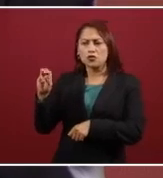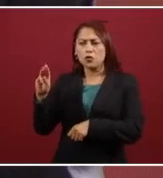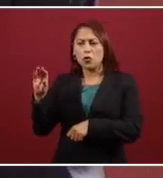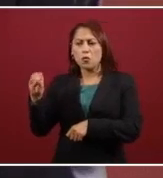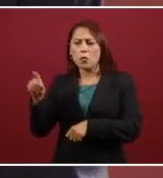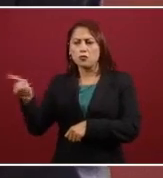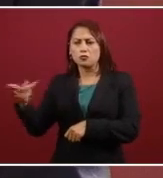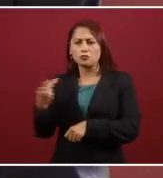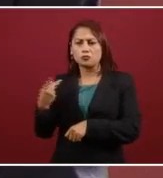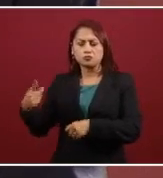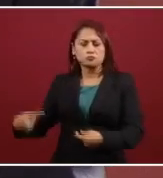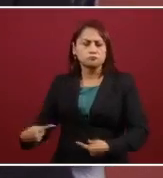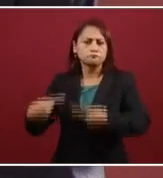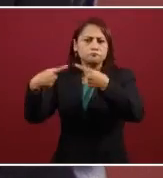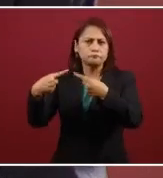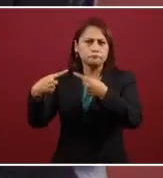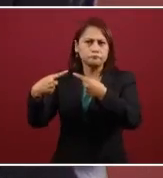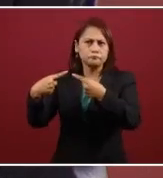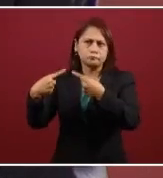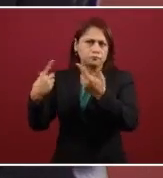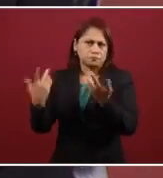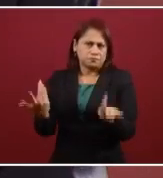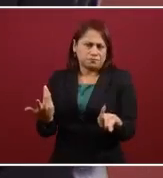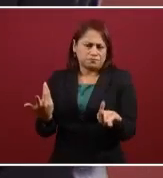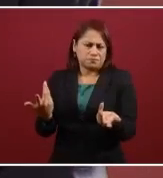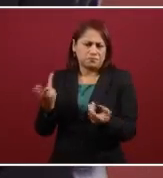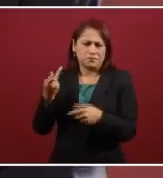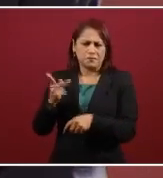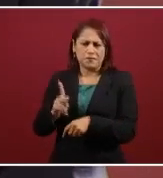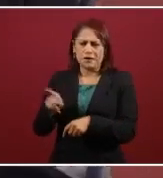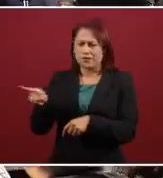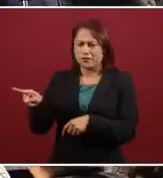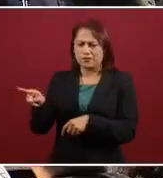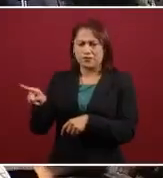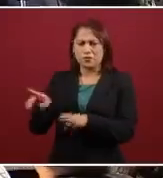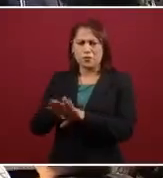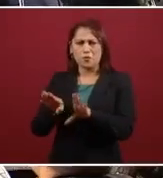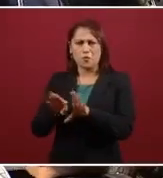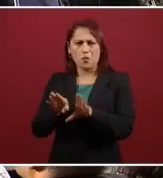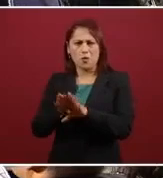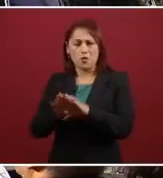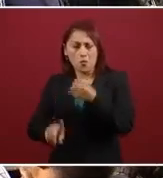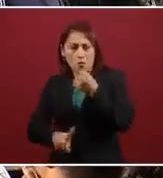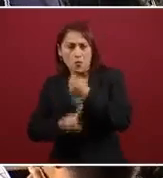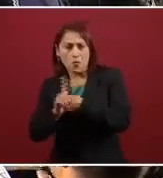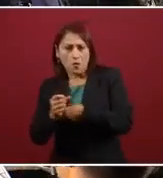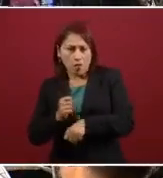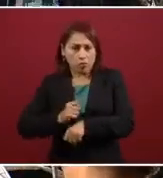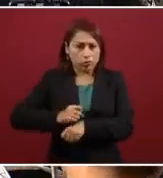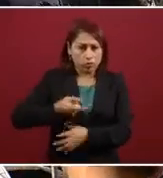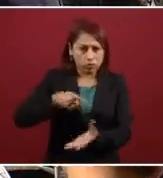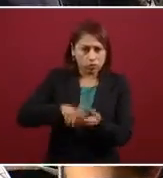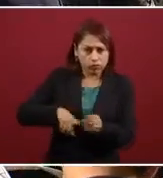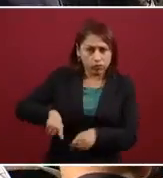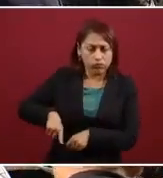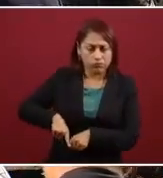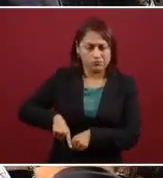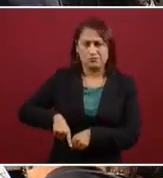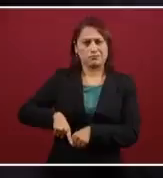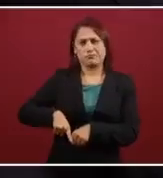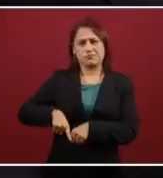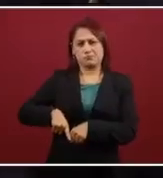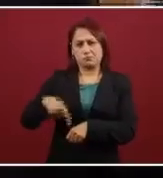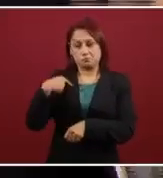veo que exista conflicto de interés. O sea, pero respeto,